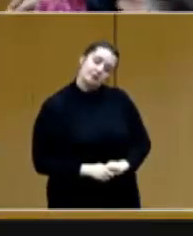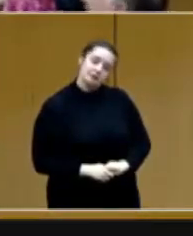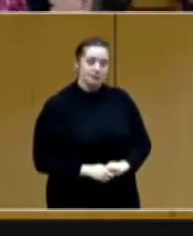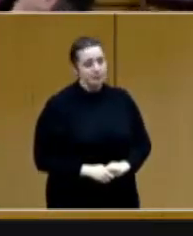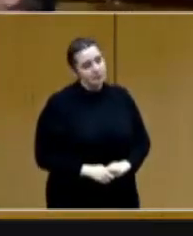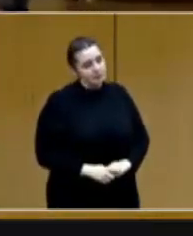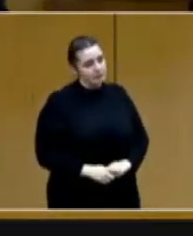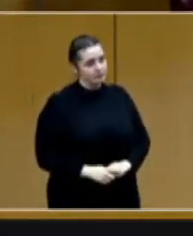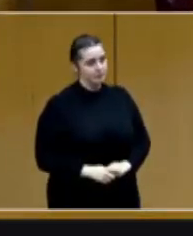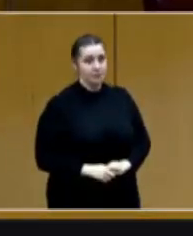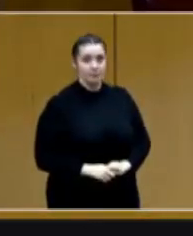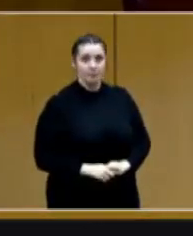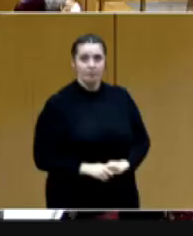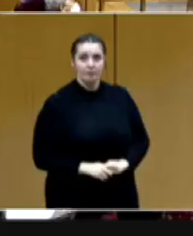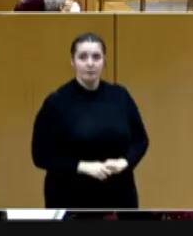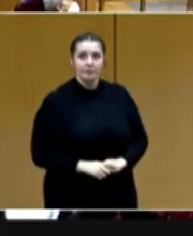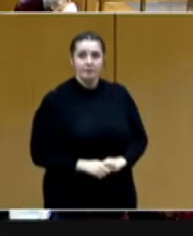Enhorabuena Enhorabuena